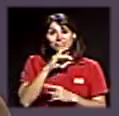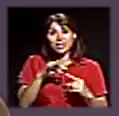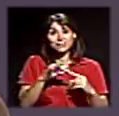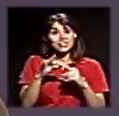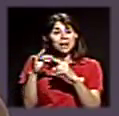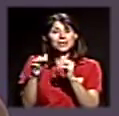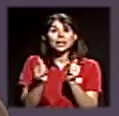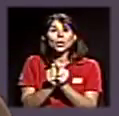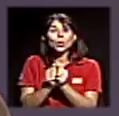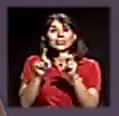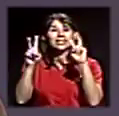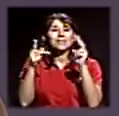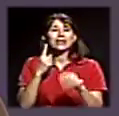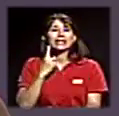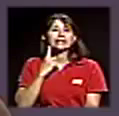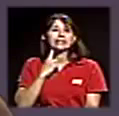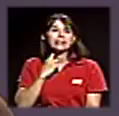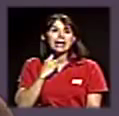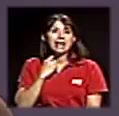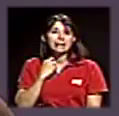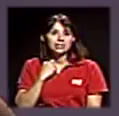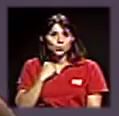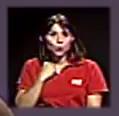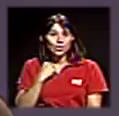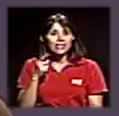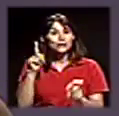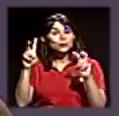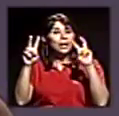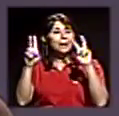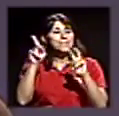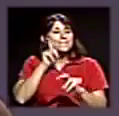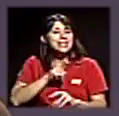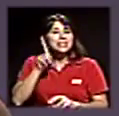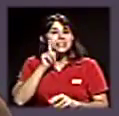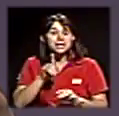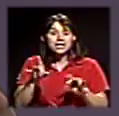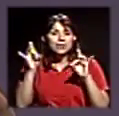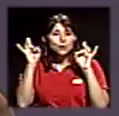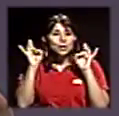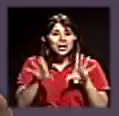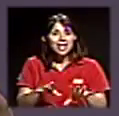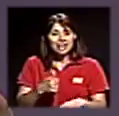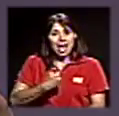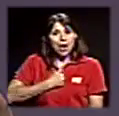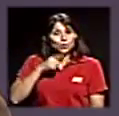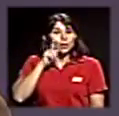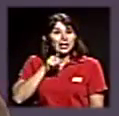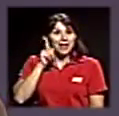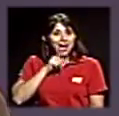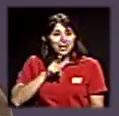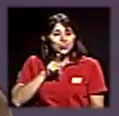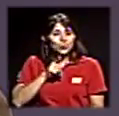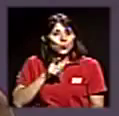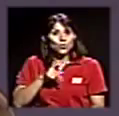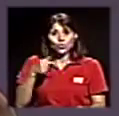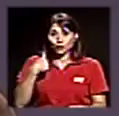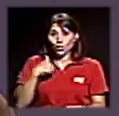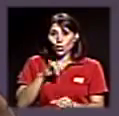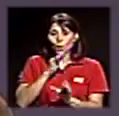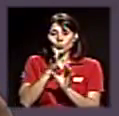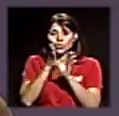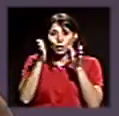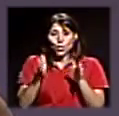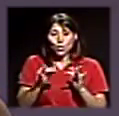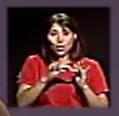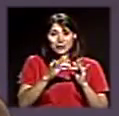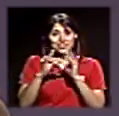caso de las adicciones, que es una mentira muy grande, es un autoengaño permanente. Y yo, como psicóloga con especialidad